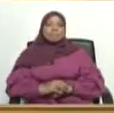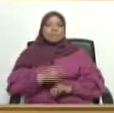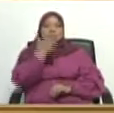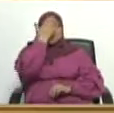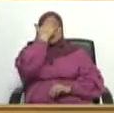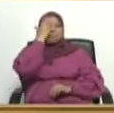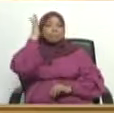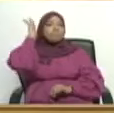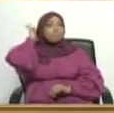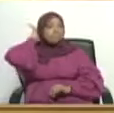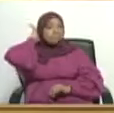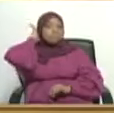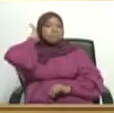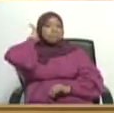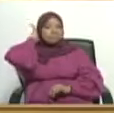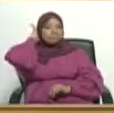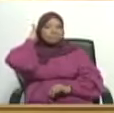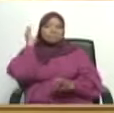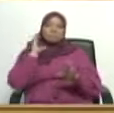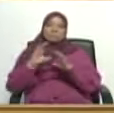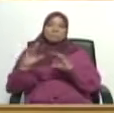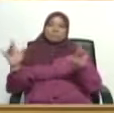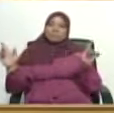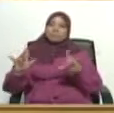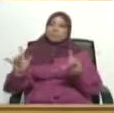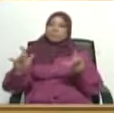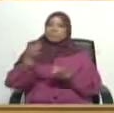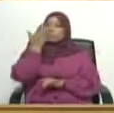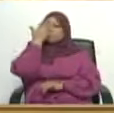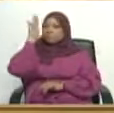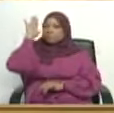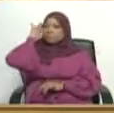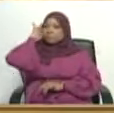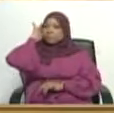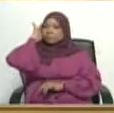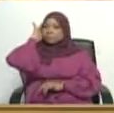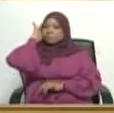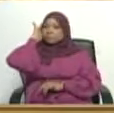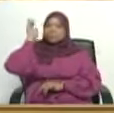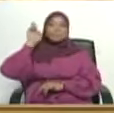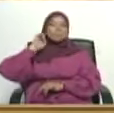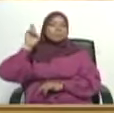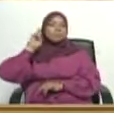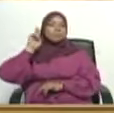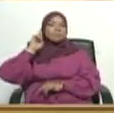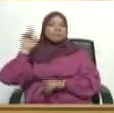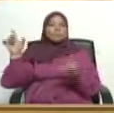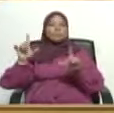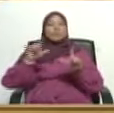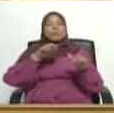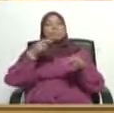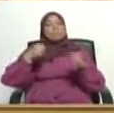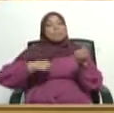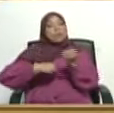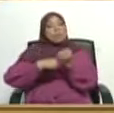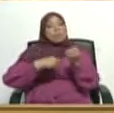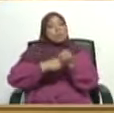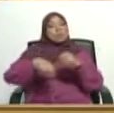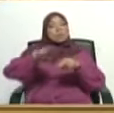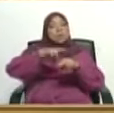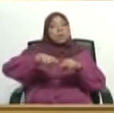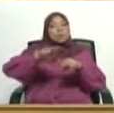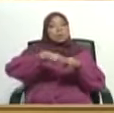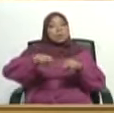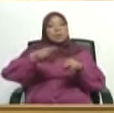Hipócritas, medios de comunicación, hipócritas, que son cómplices de cada niño de Gaza asesinado, que